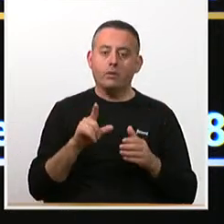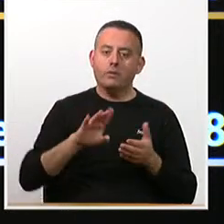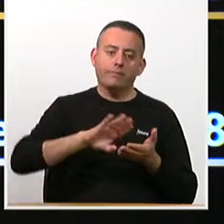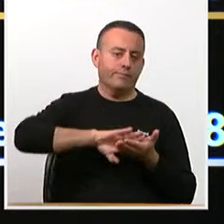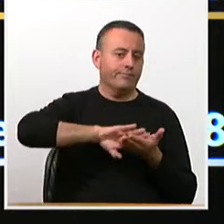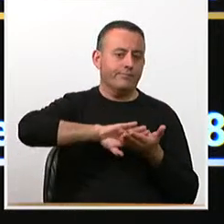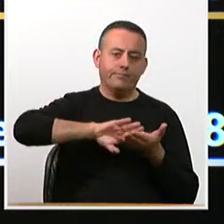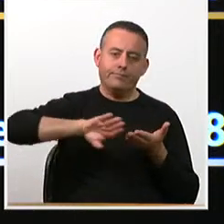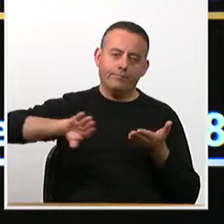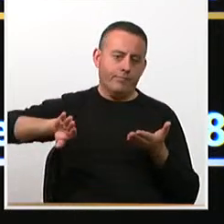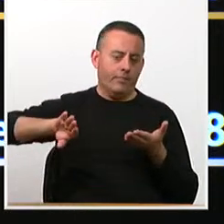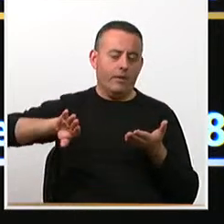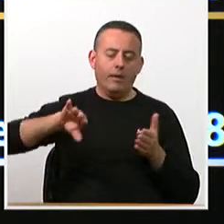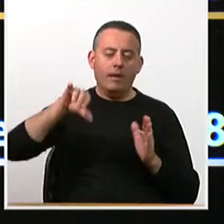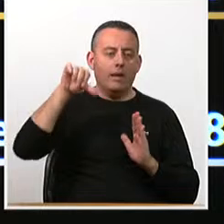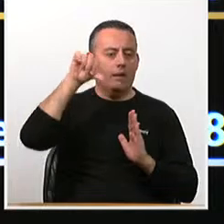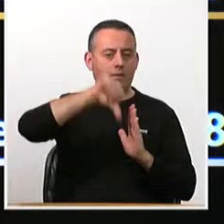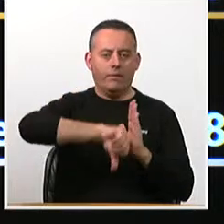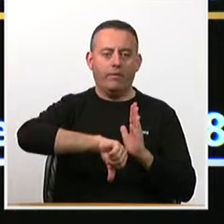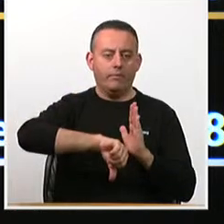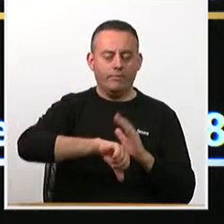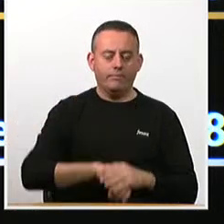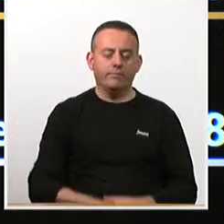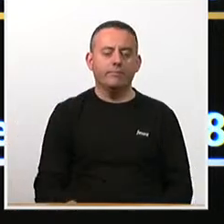rechazada la